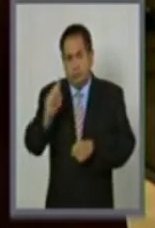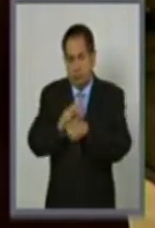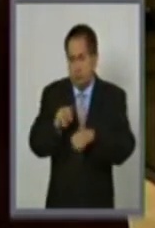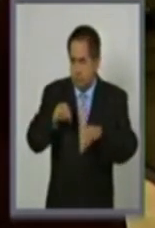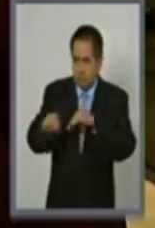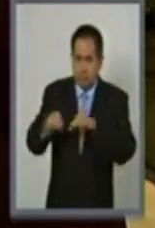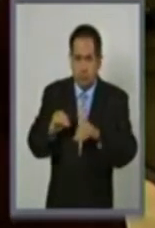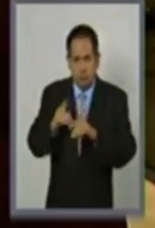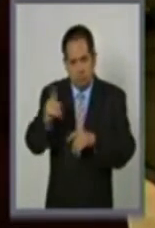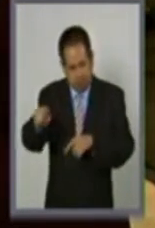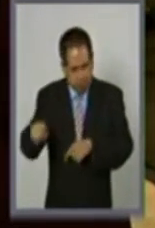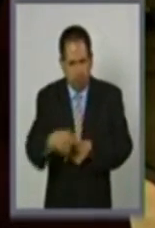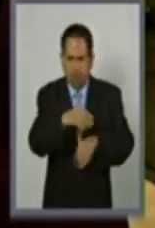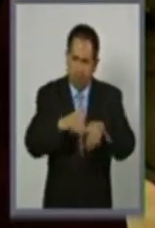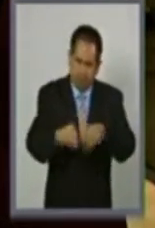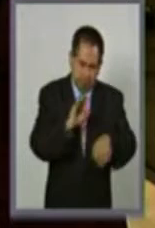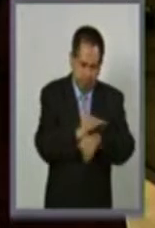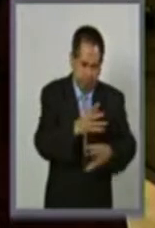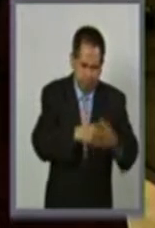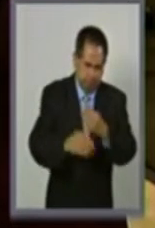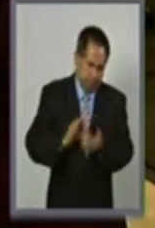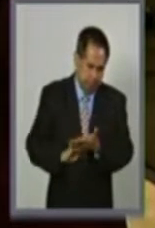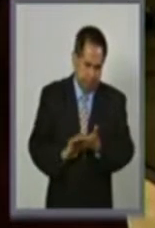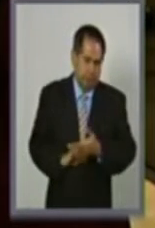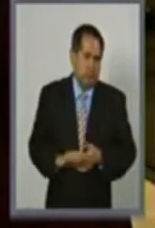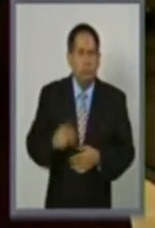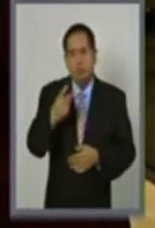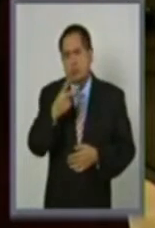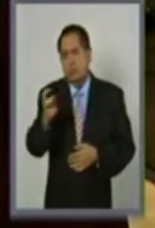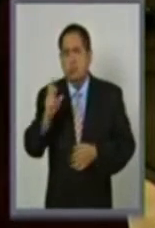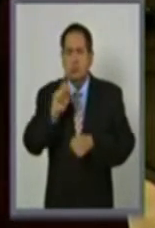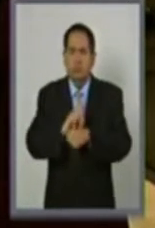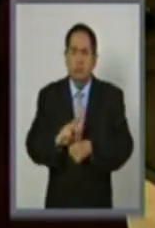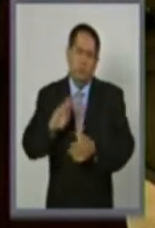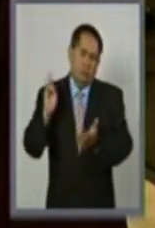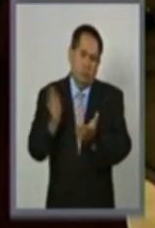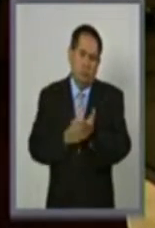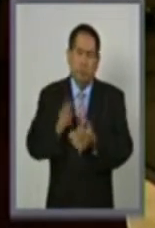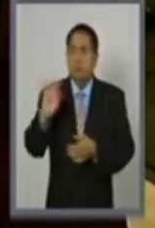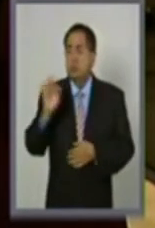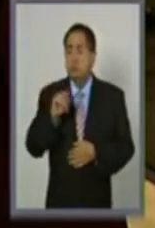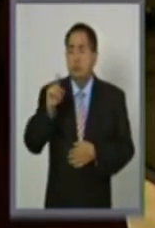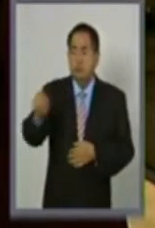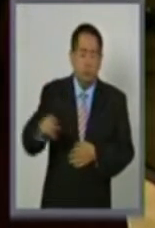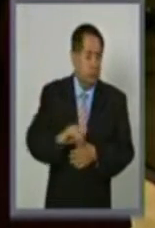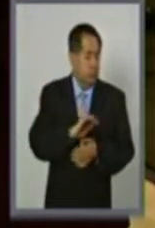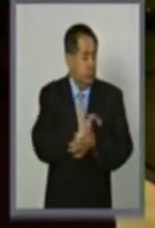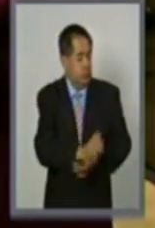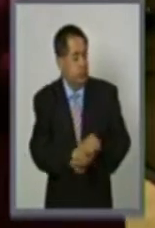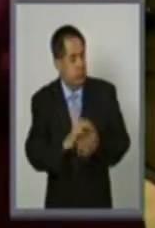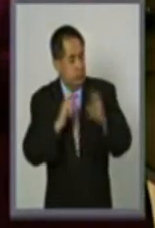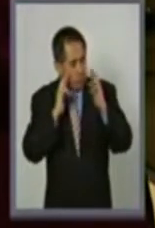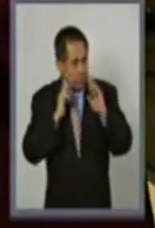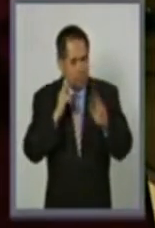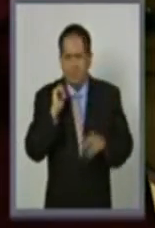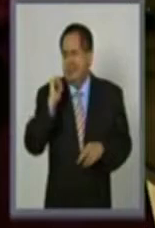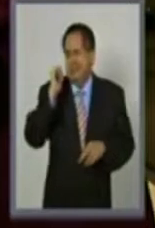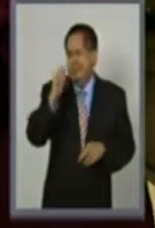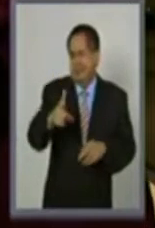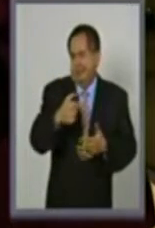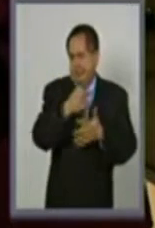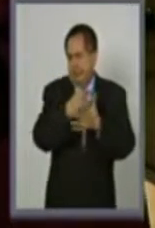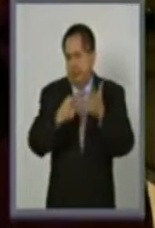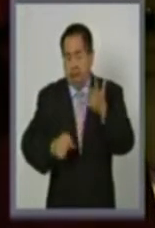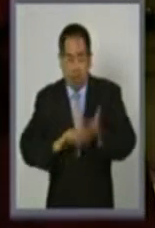favor de la comunidad y hasta 200 días de multa al que por razones de origen o pertenencia étnica o racional o por cualquier tipo